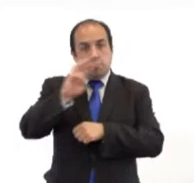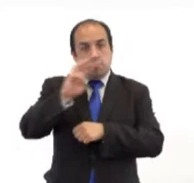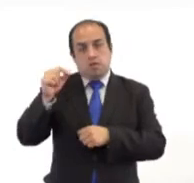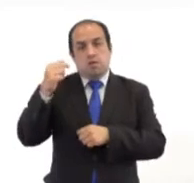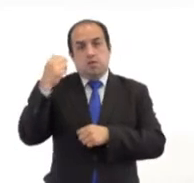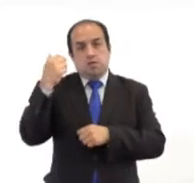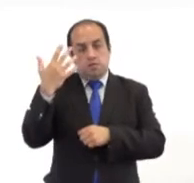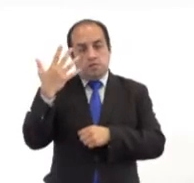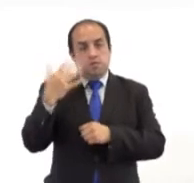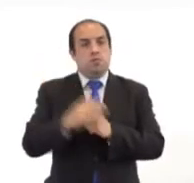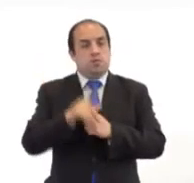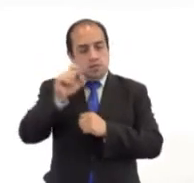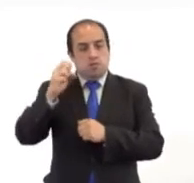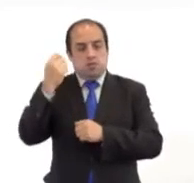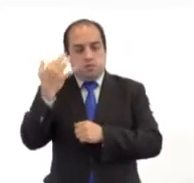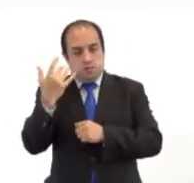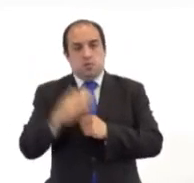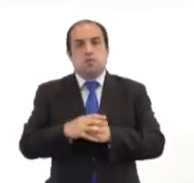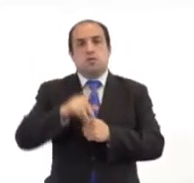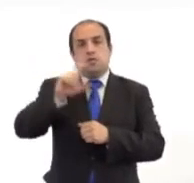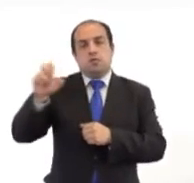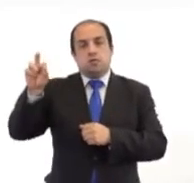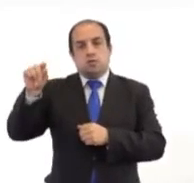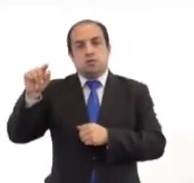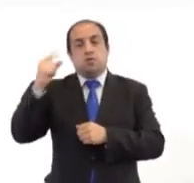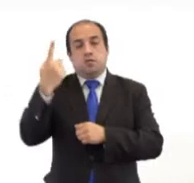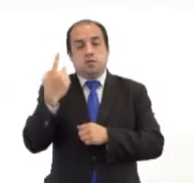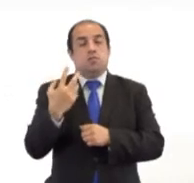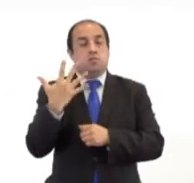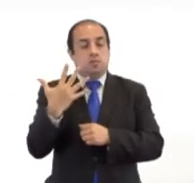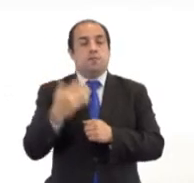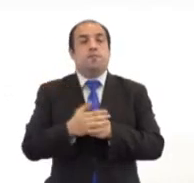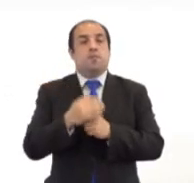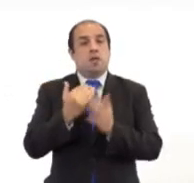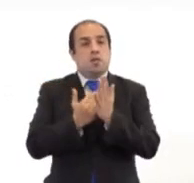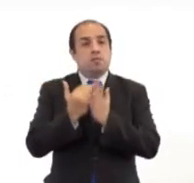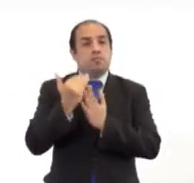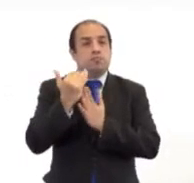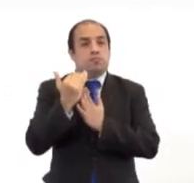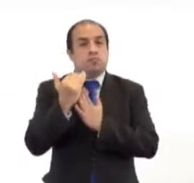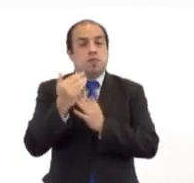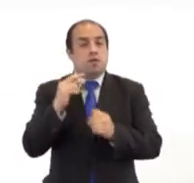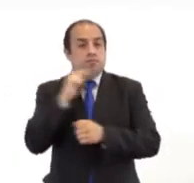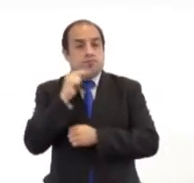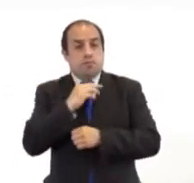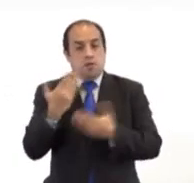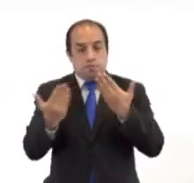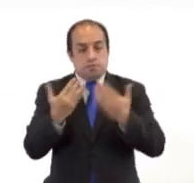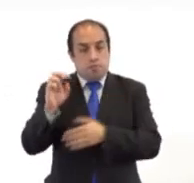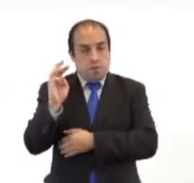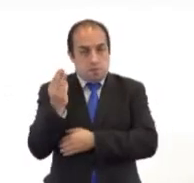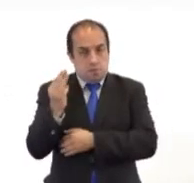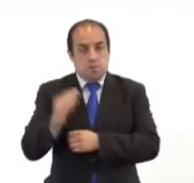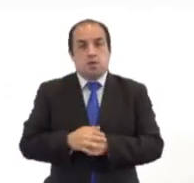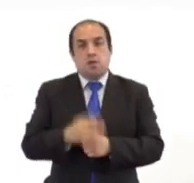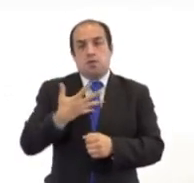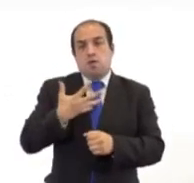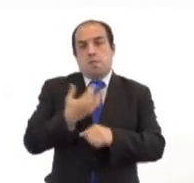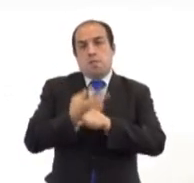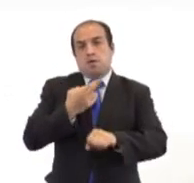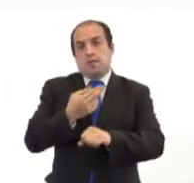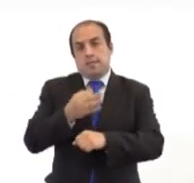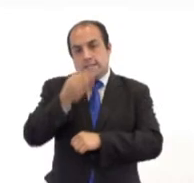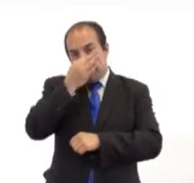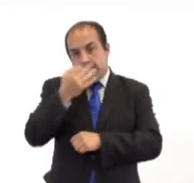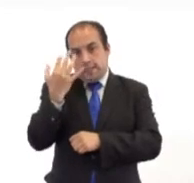son tasas de crecimiento de la ocupación hospitalaria mucho más rápidas que las que llegamos a ver en mayo, que fueron en su mayor momento cercanas